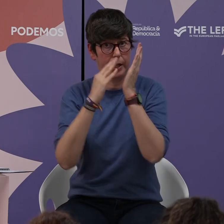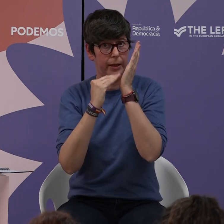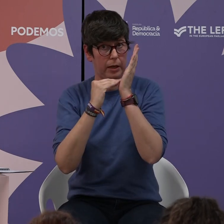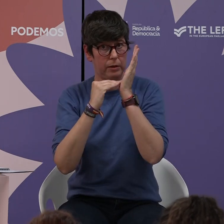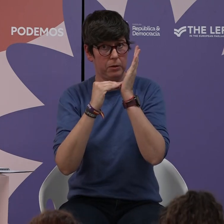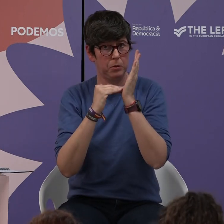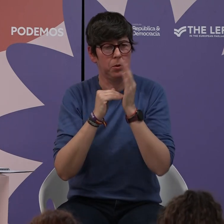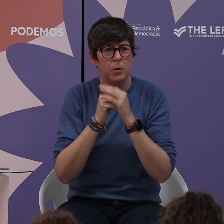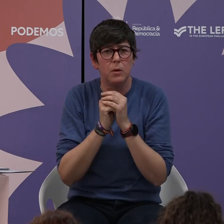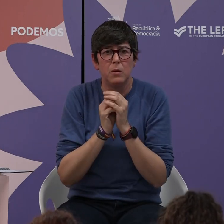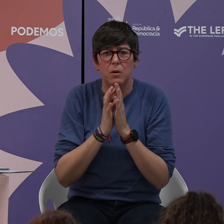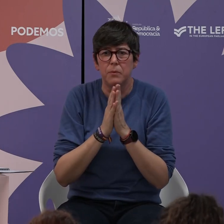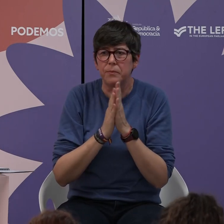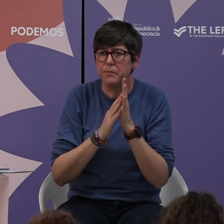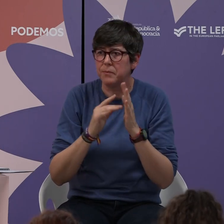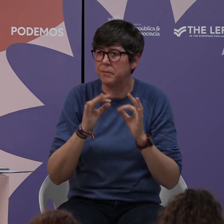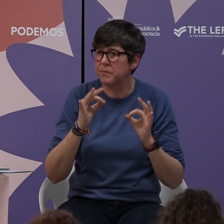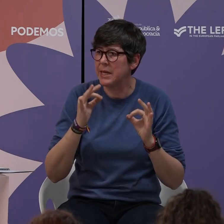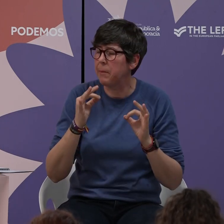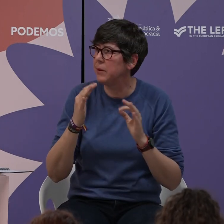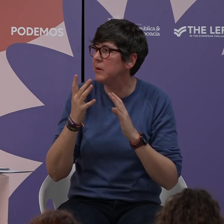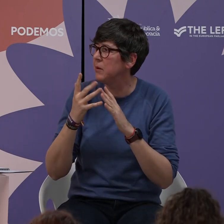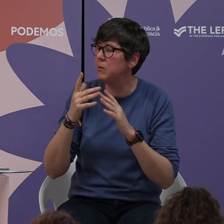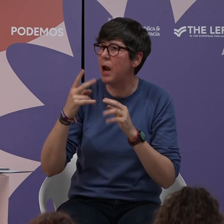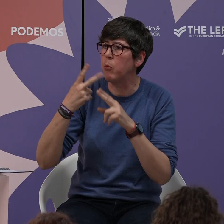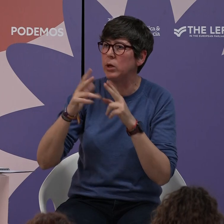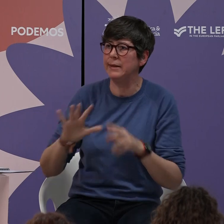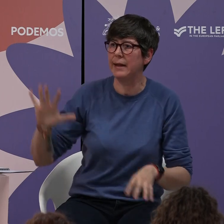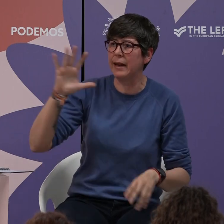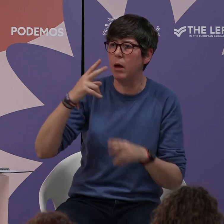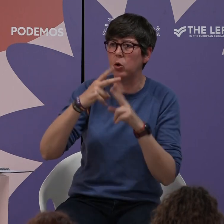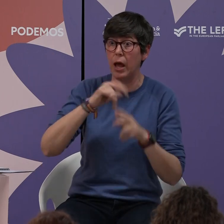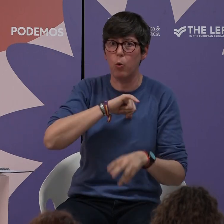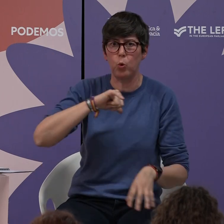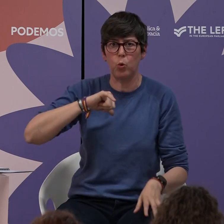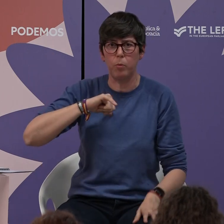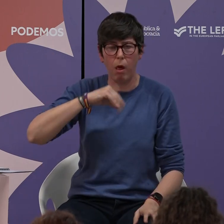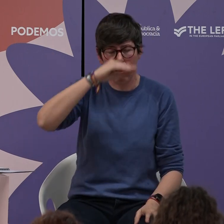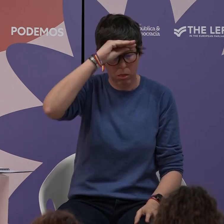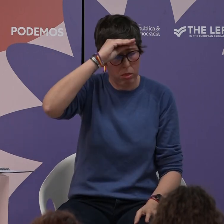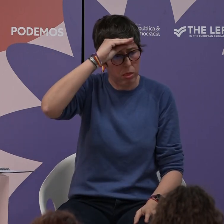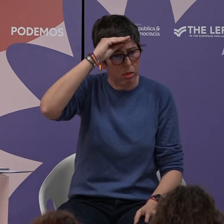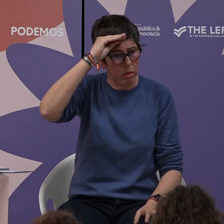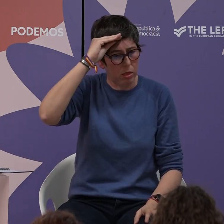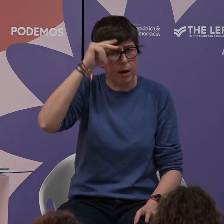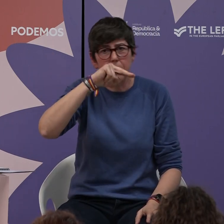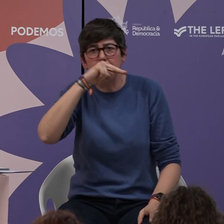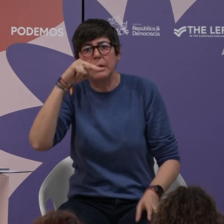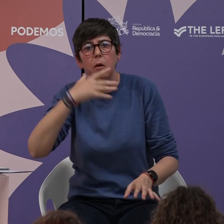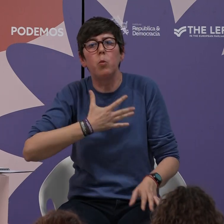otra cosa que quería comentaros de la institución parlamentaria del gobierno valenciano donde estoy yo ahora y es que la política